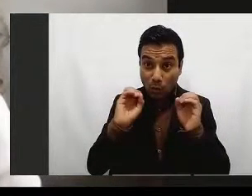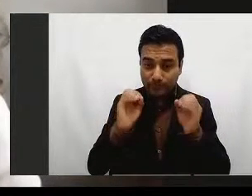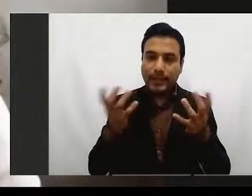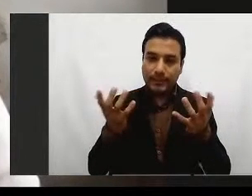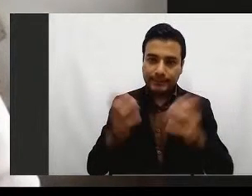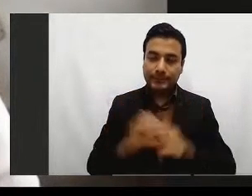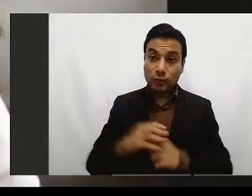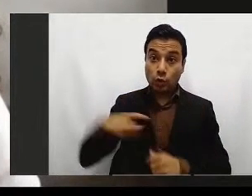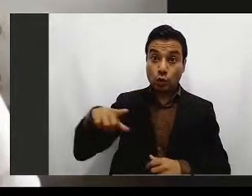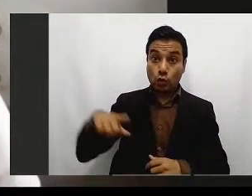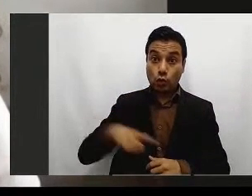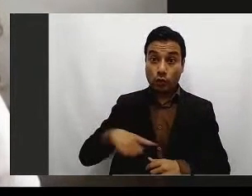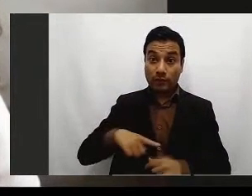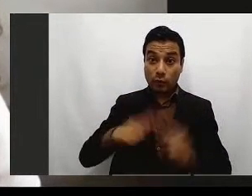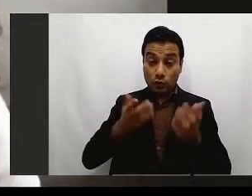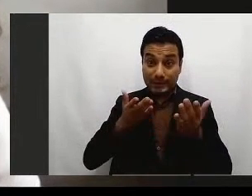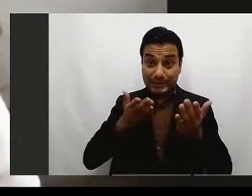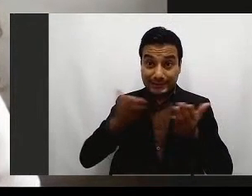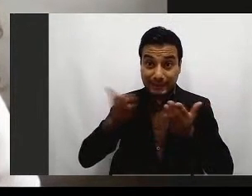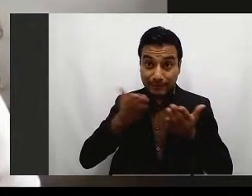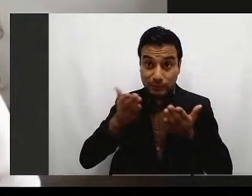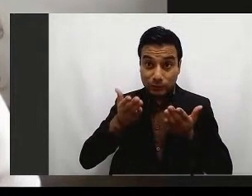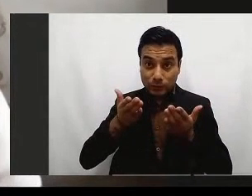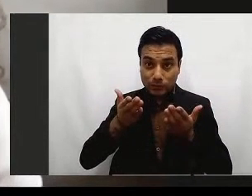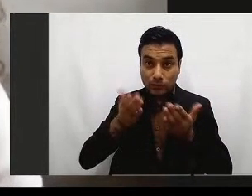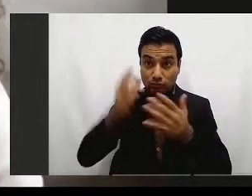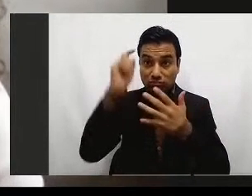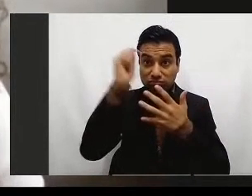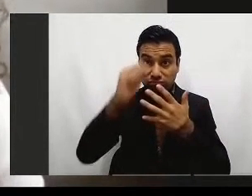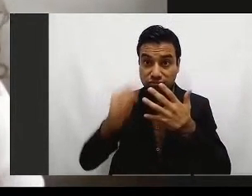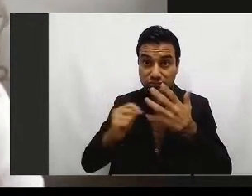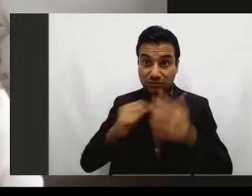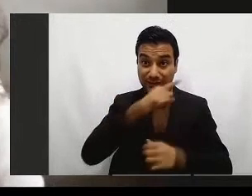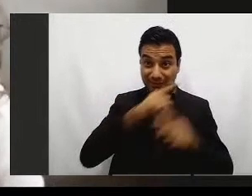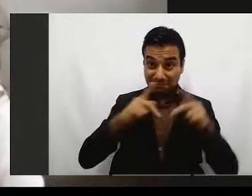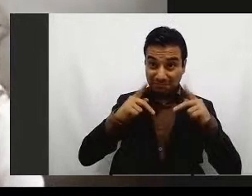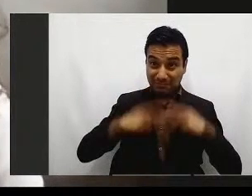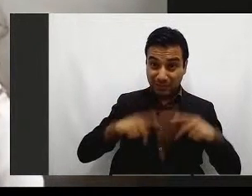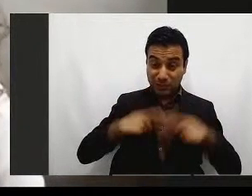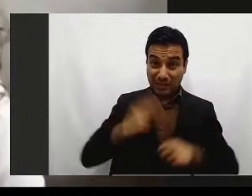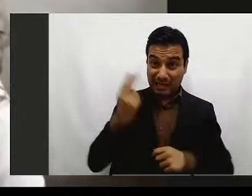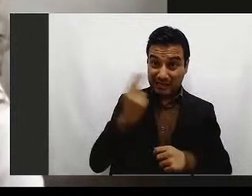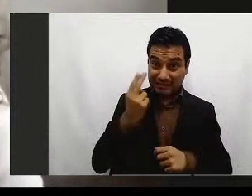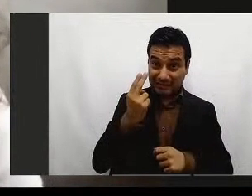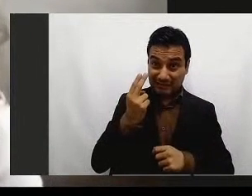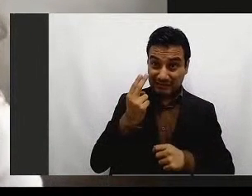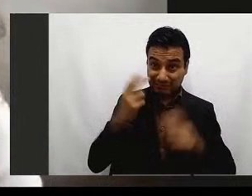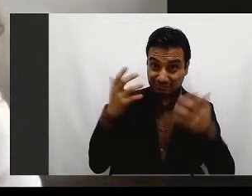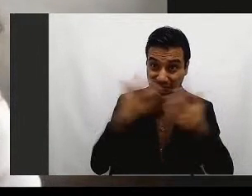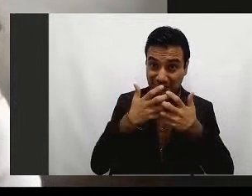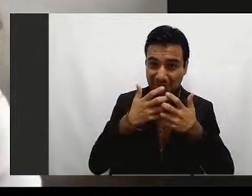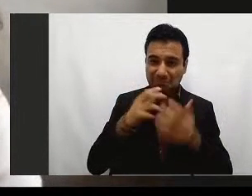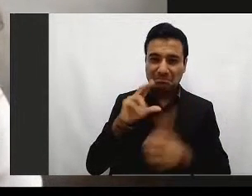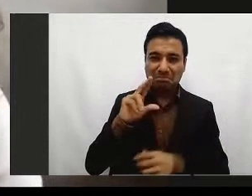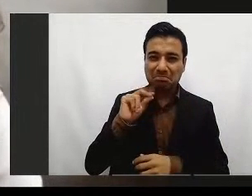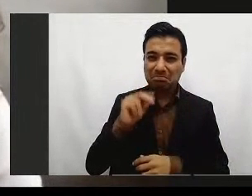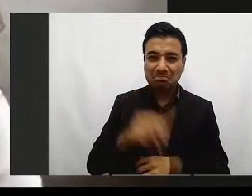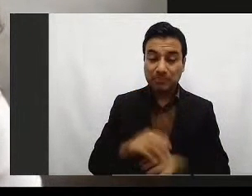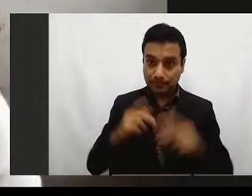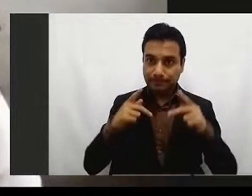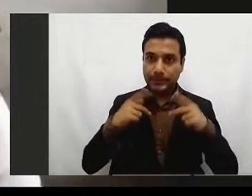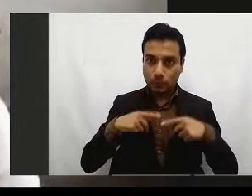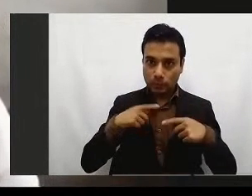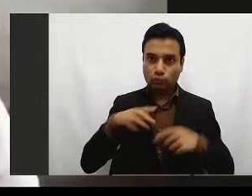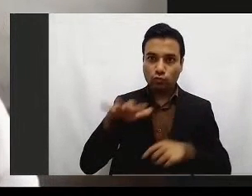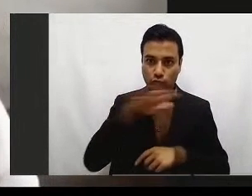otorga el gobierno y las necesidades reales que tiene la población. A mí me parece que la participación ciudadana es clave